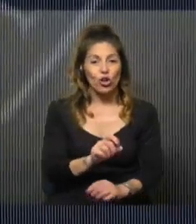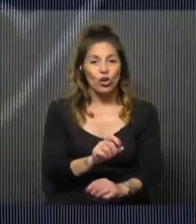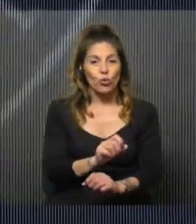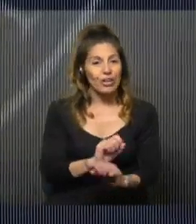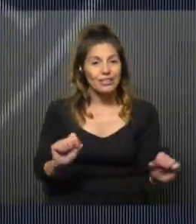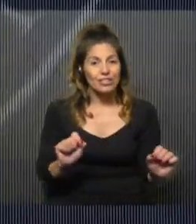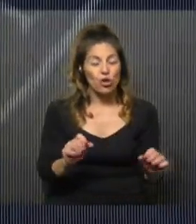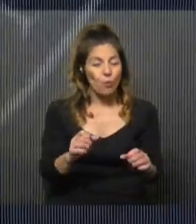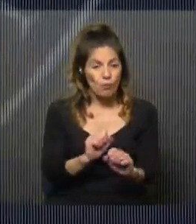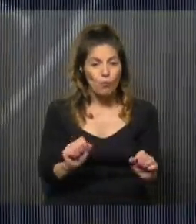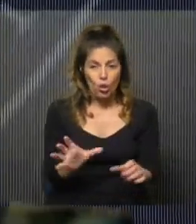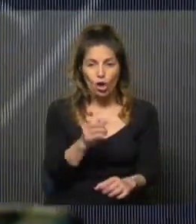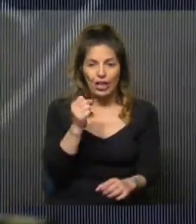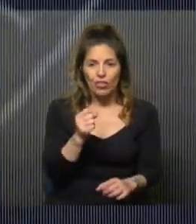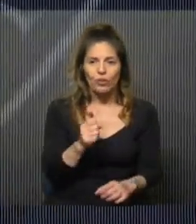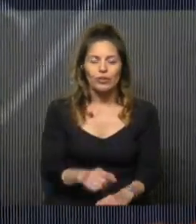hubiera sido